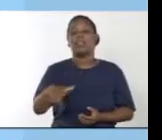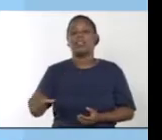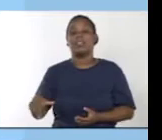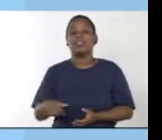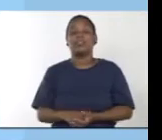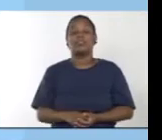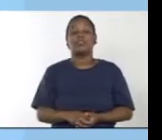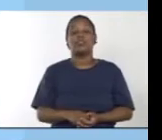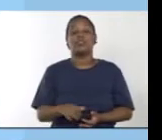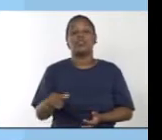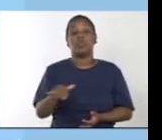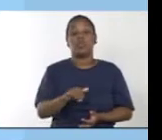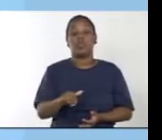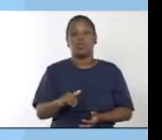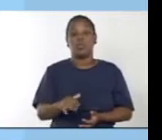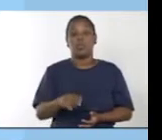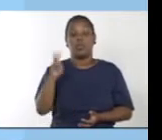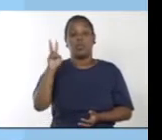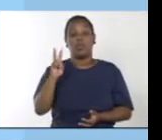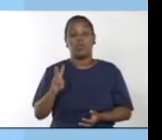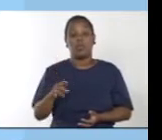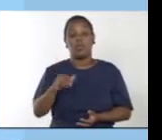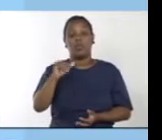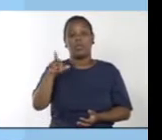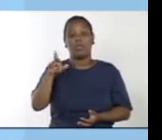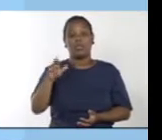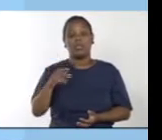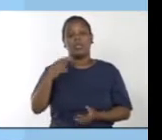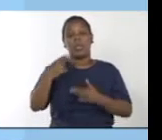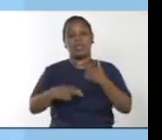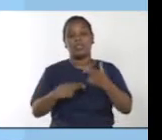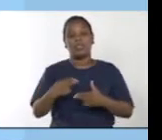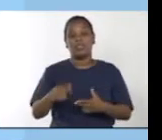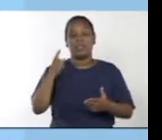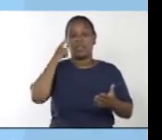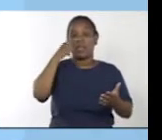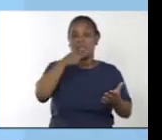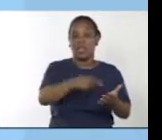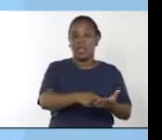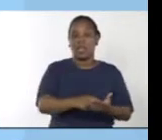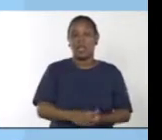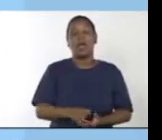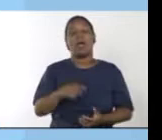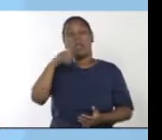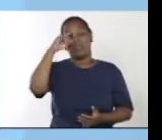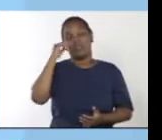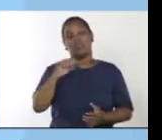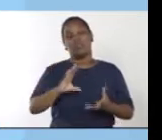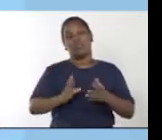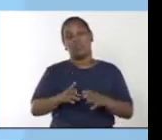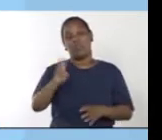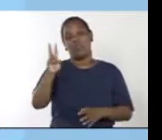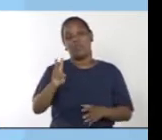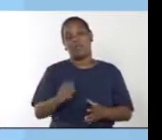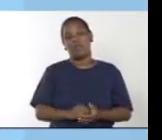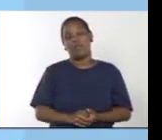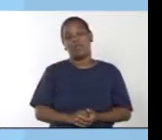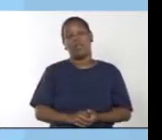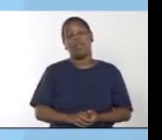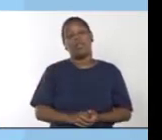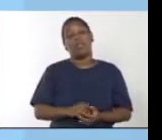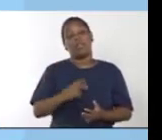la ejercitación también de la escritura de los verbos ir, hacer y hallar, así como también sus formas